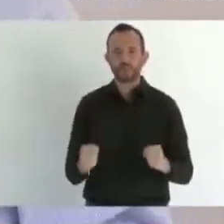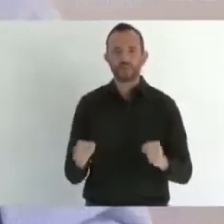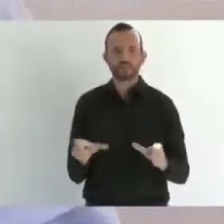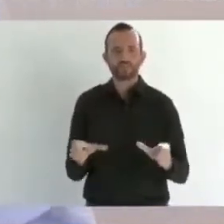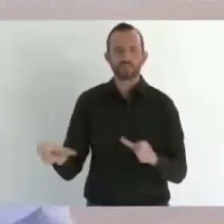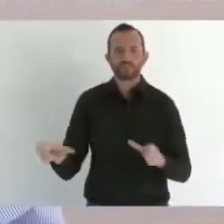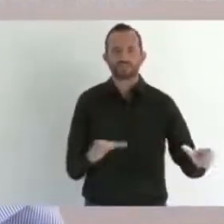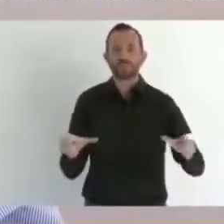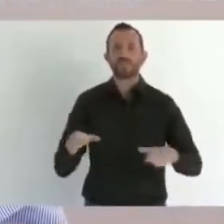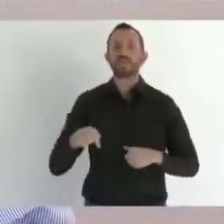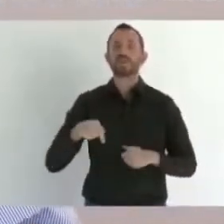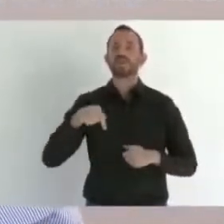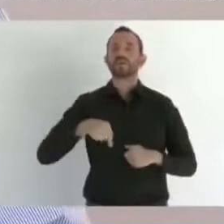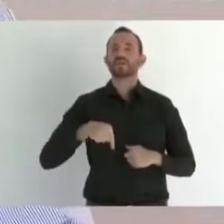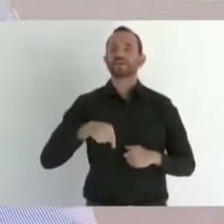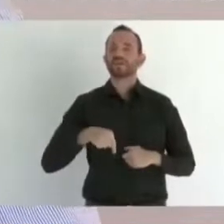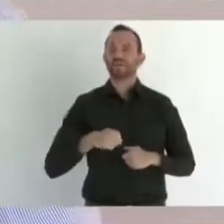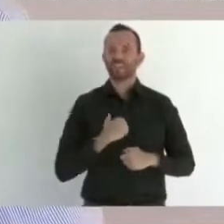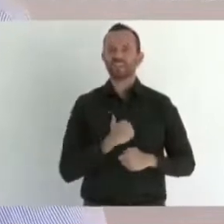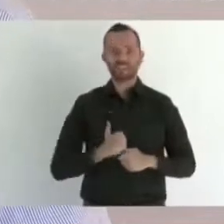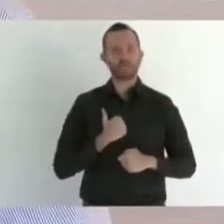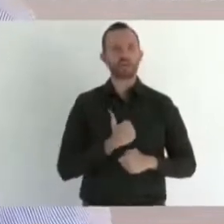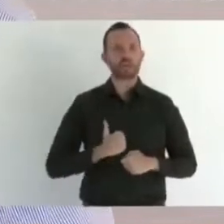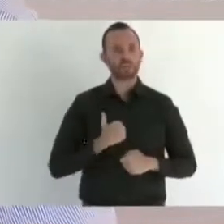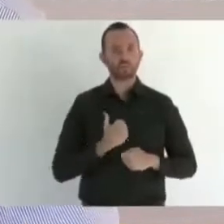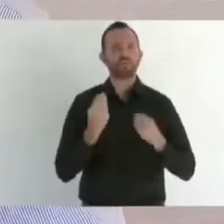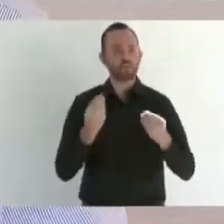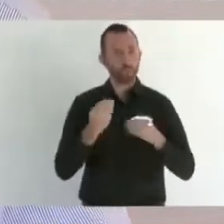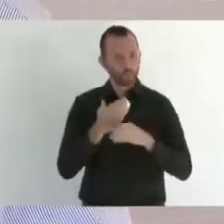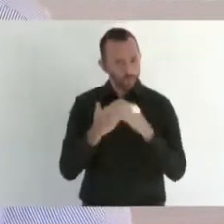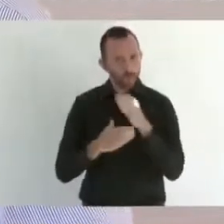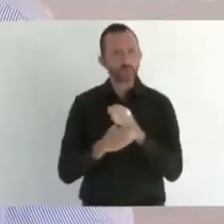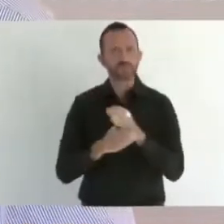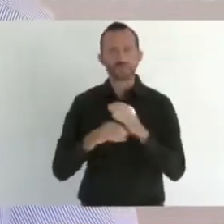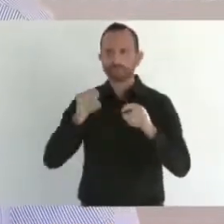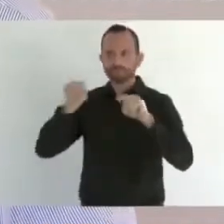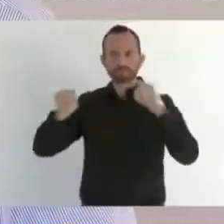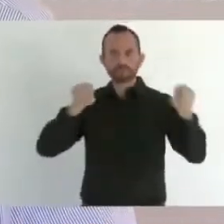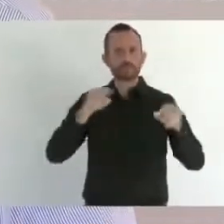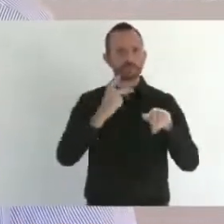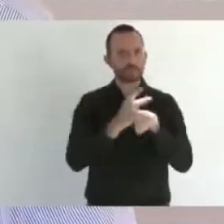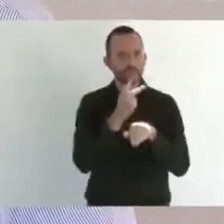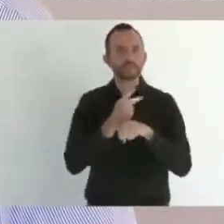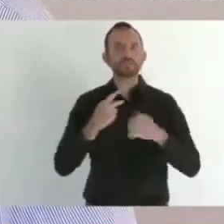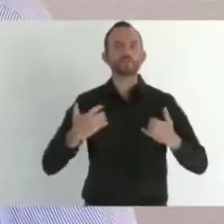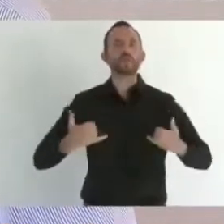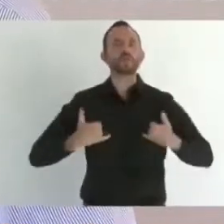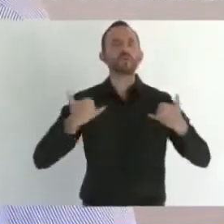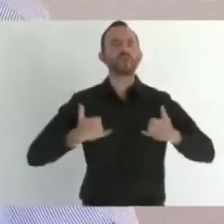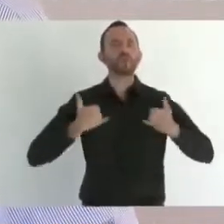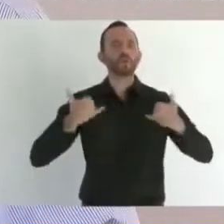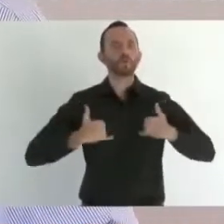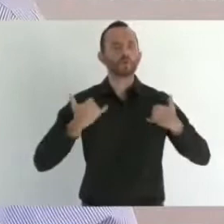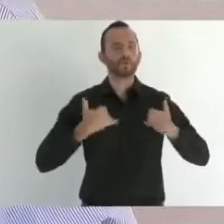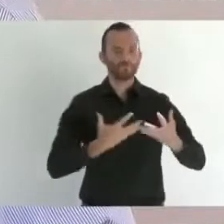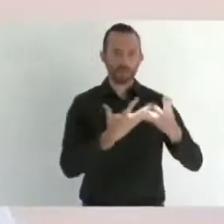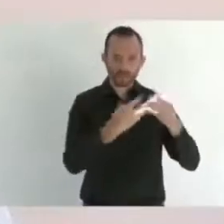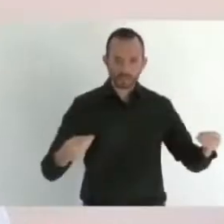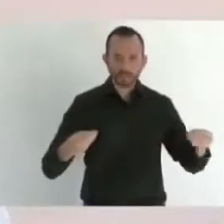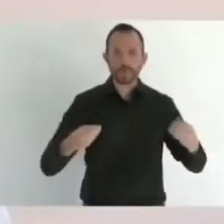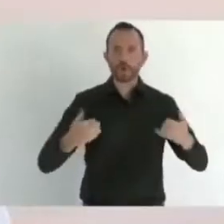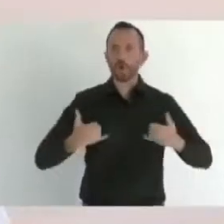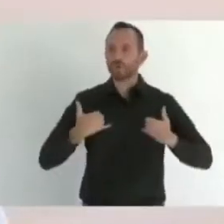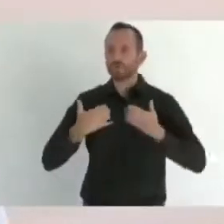casos lamentables de jóvenes desaparecidos y tenemos que aclarar